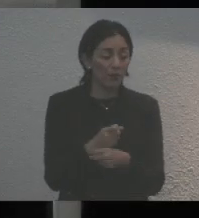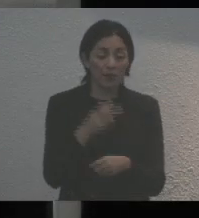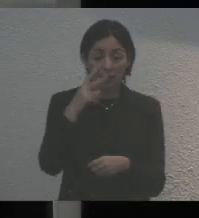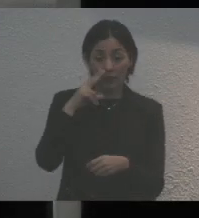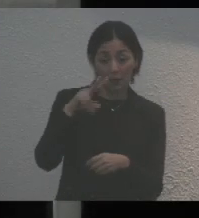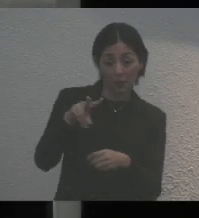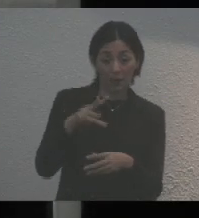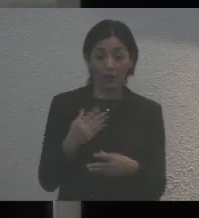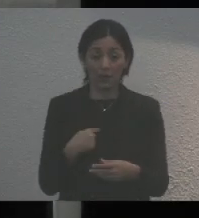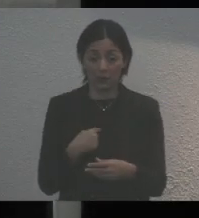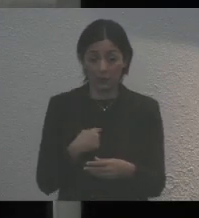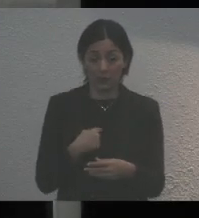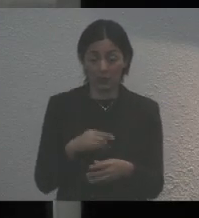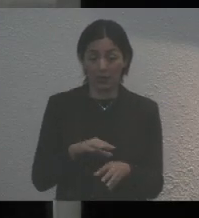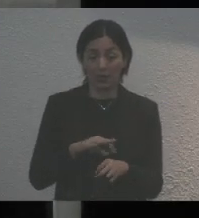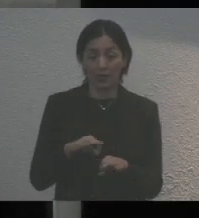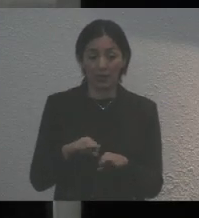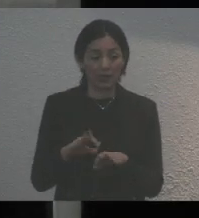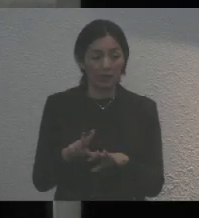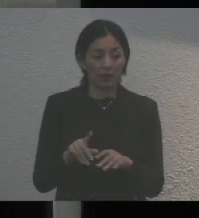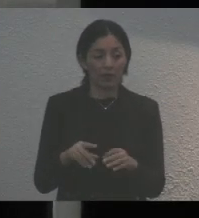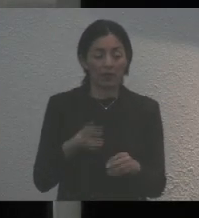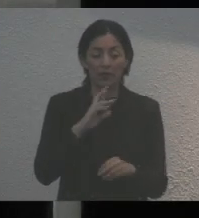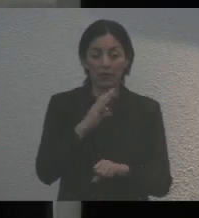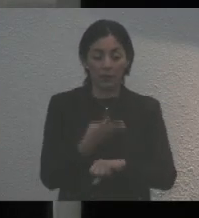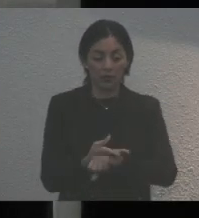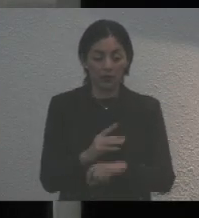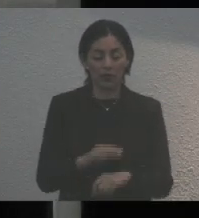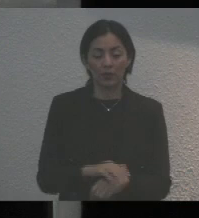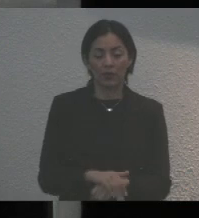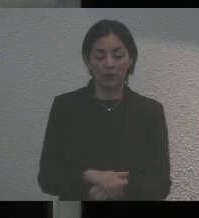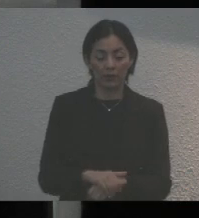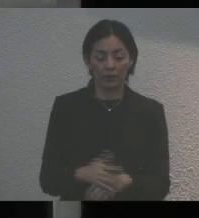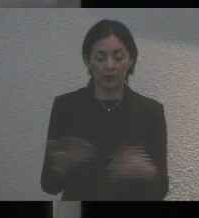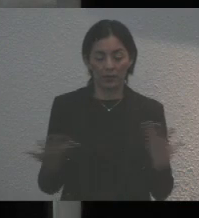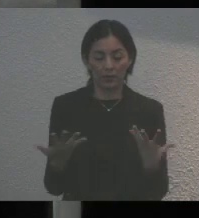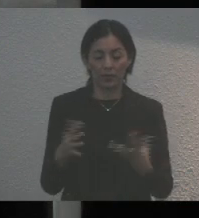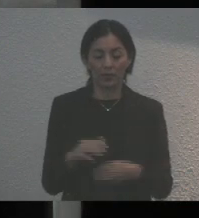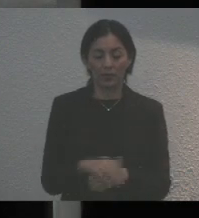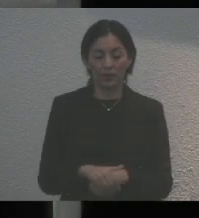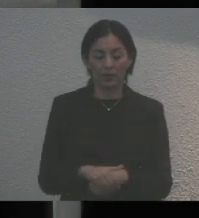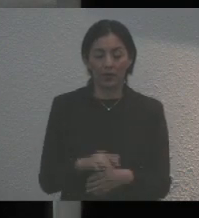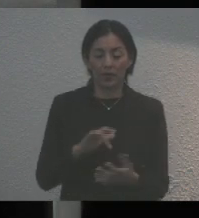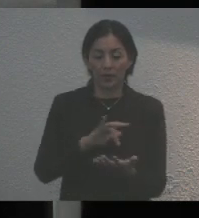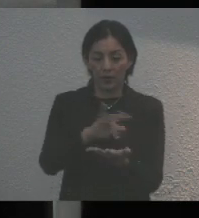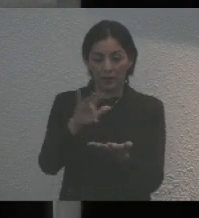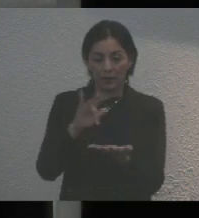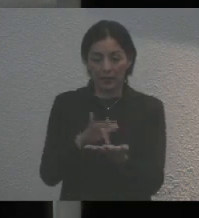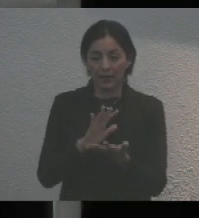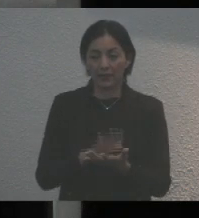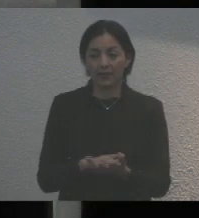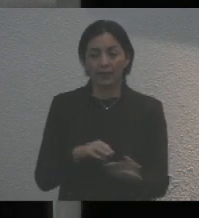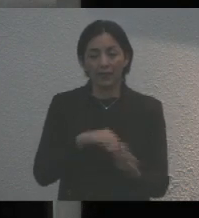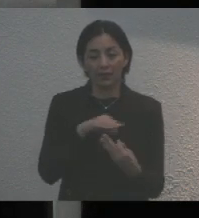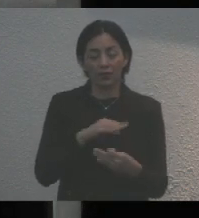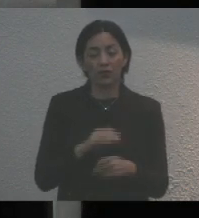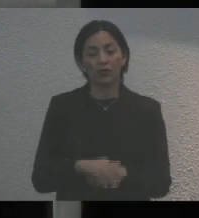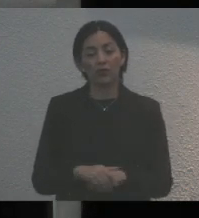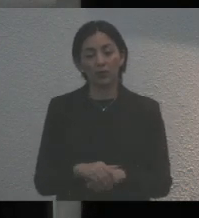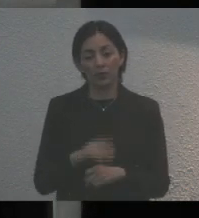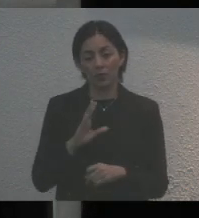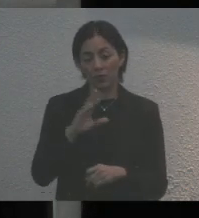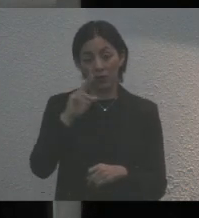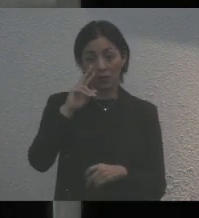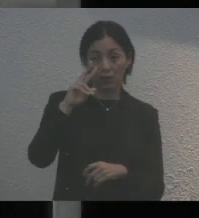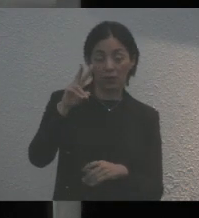capacidad para afrontar las distintas responsabilidades que me fueron encomendadas. Gracias porque aparte de que hemos podido alcanzar